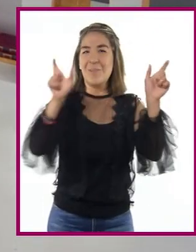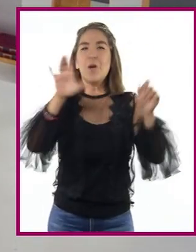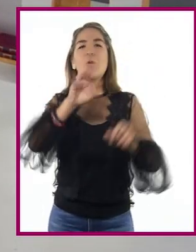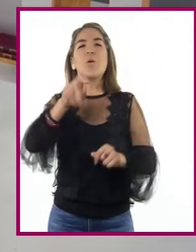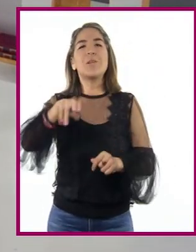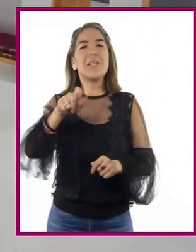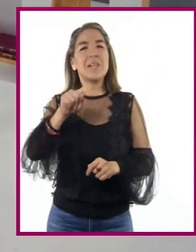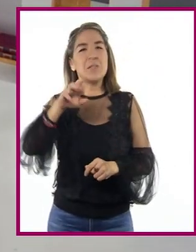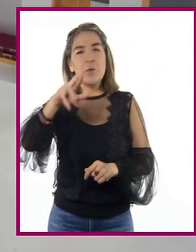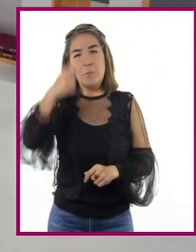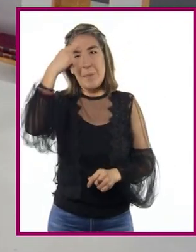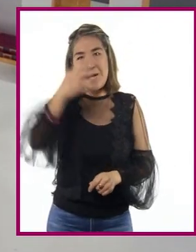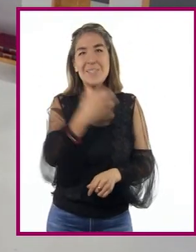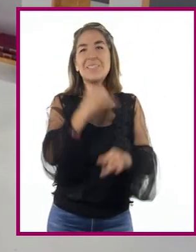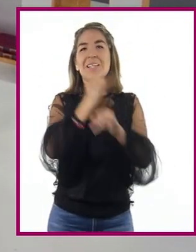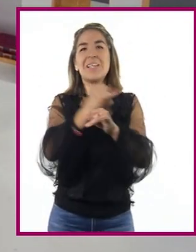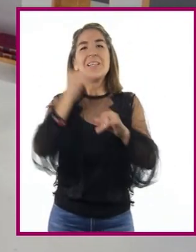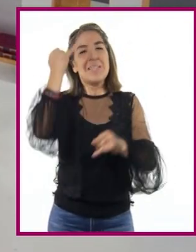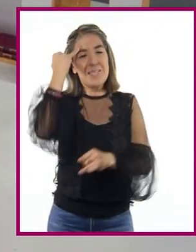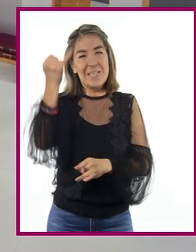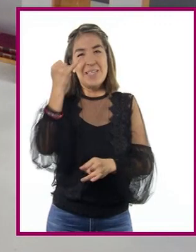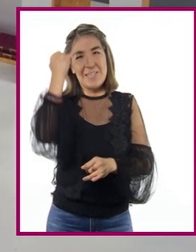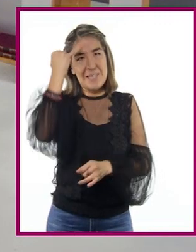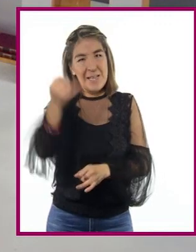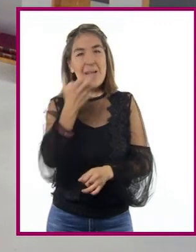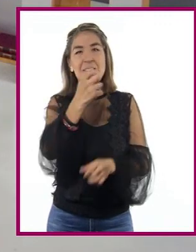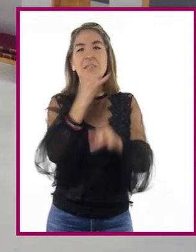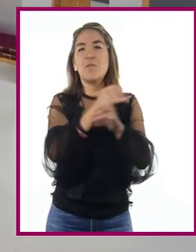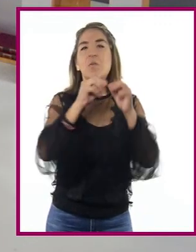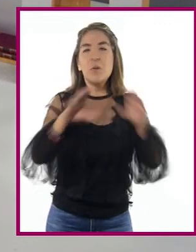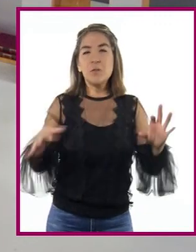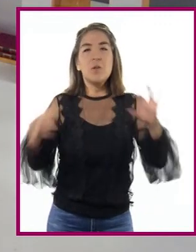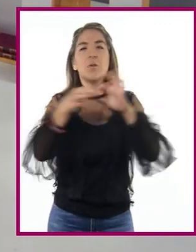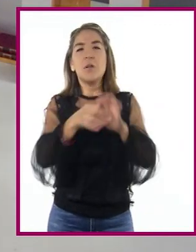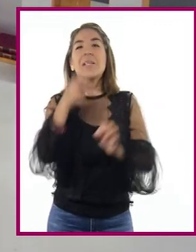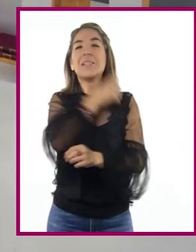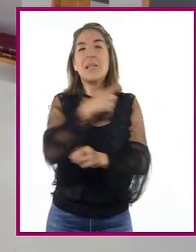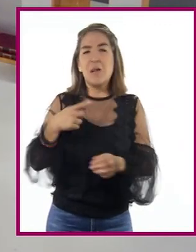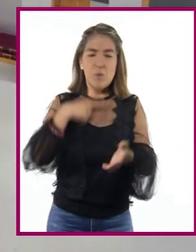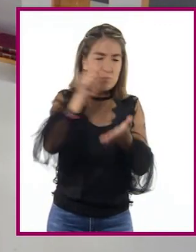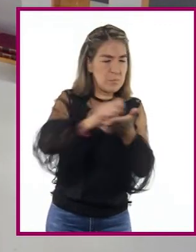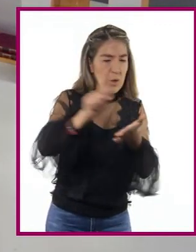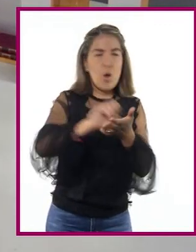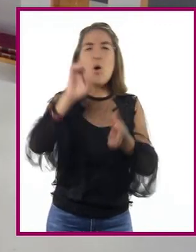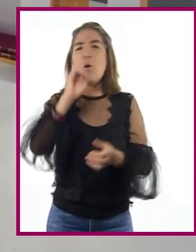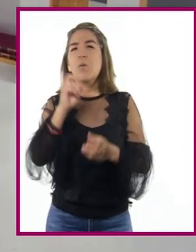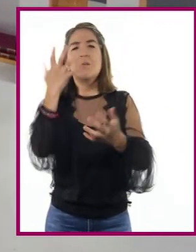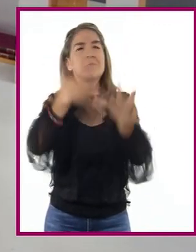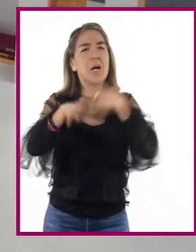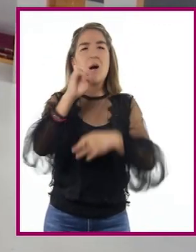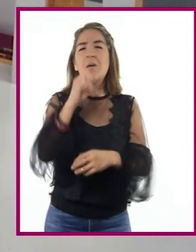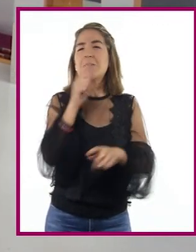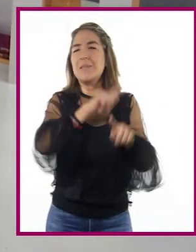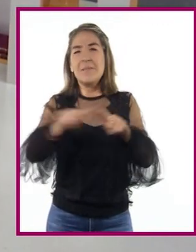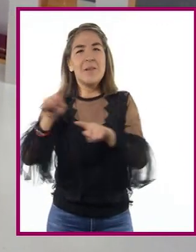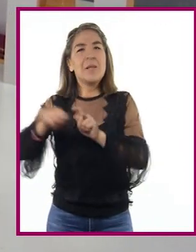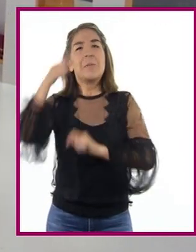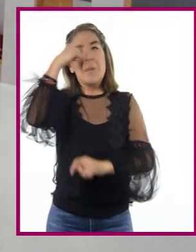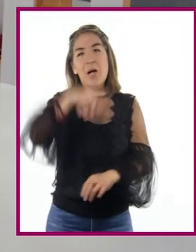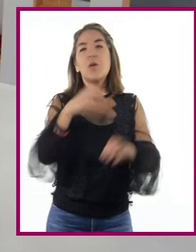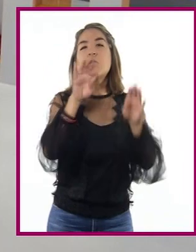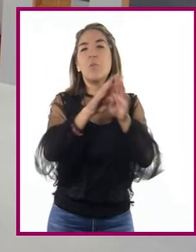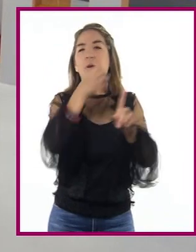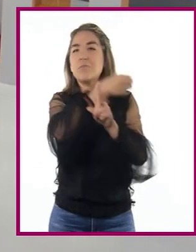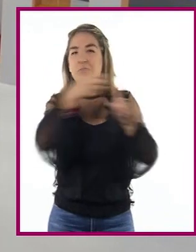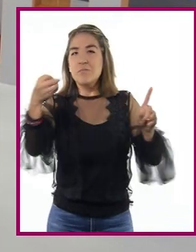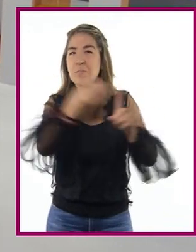ideas. No importa si estamos hablando o escribiendo, lo importante es saber emplear nuestro vocabulario en oraciones claras y